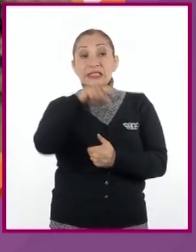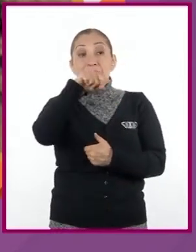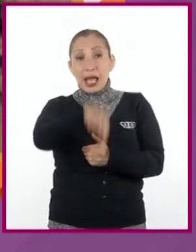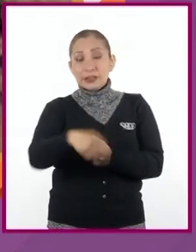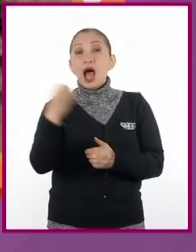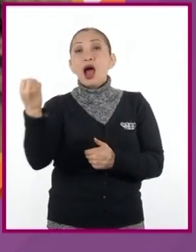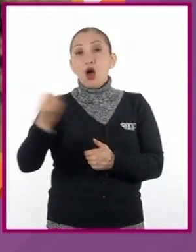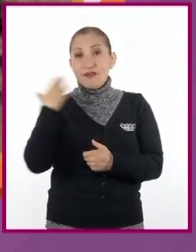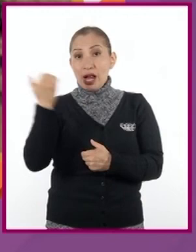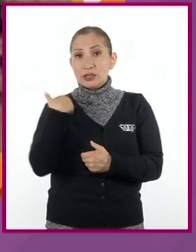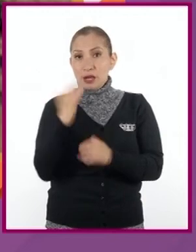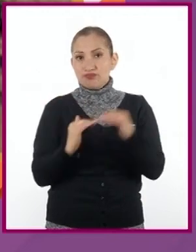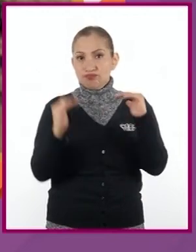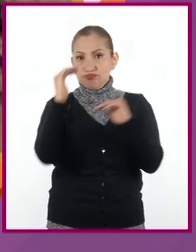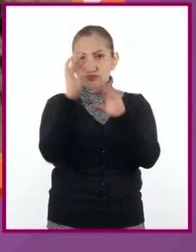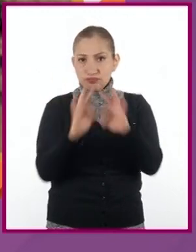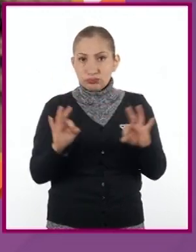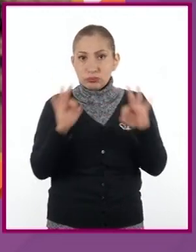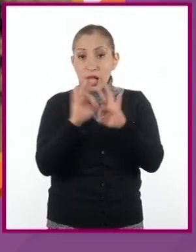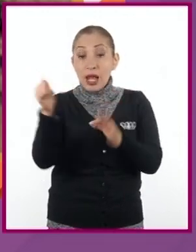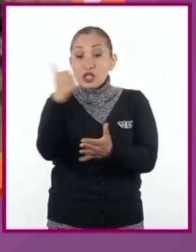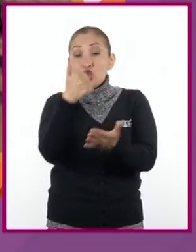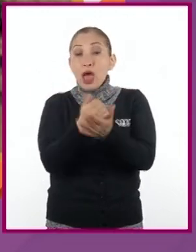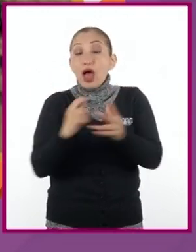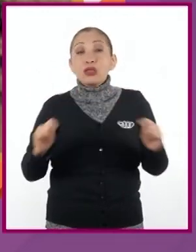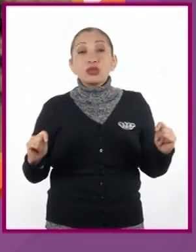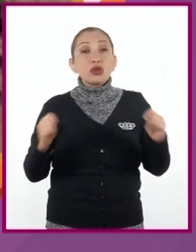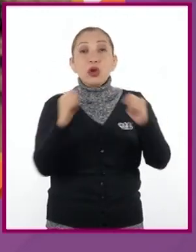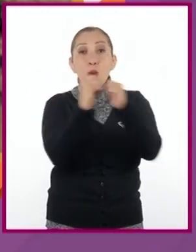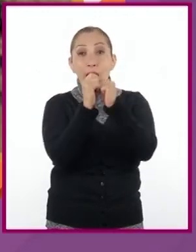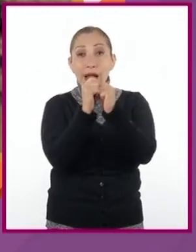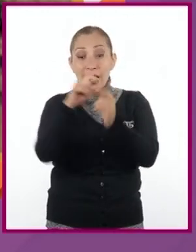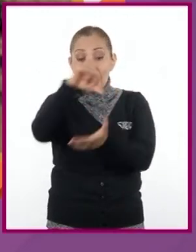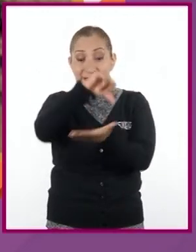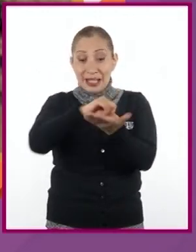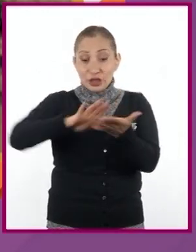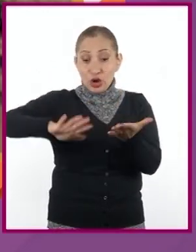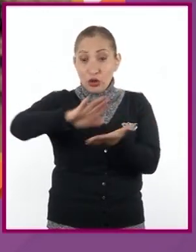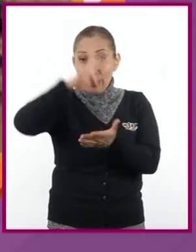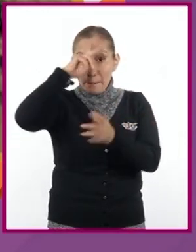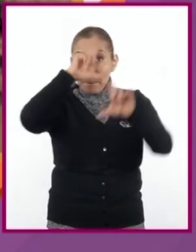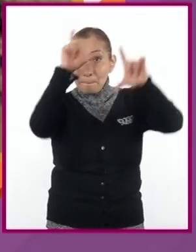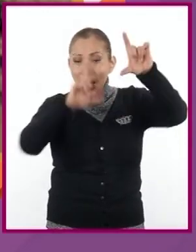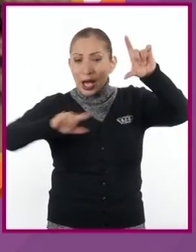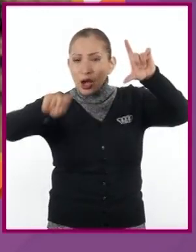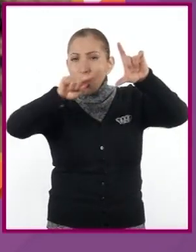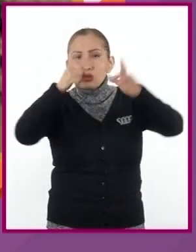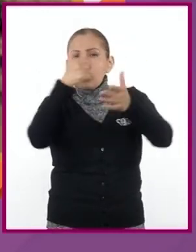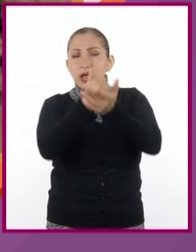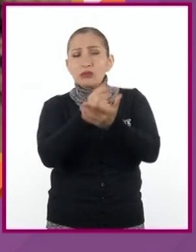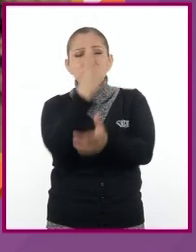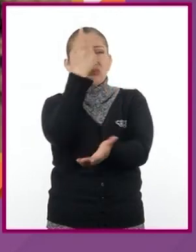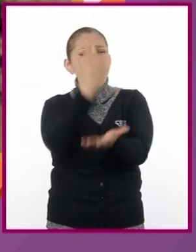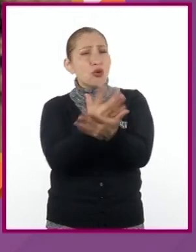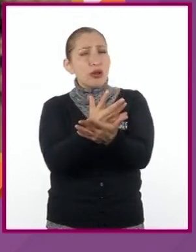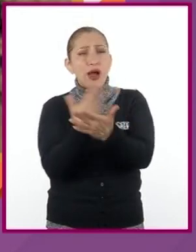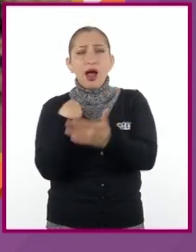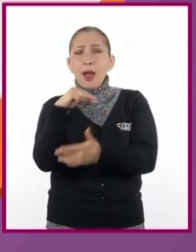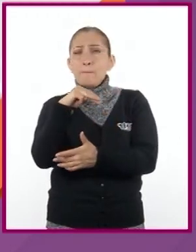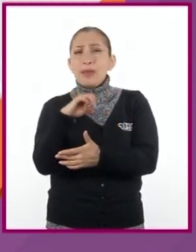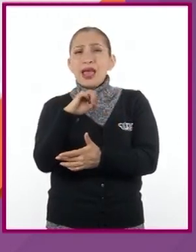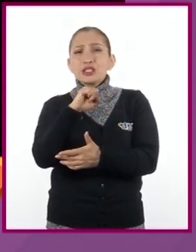la conferencia magistral. La ciudad de Teotihuacán, en el centro de México, una metrópoli excepcional de